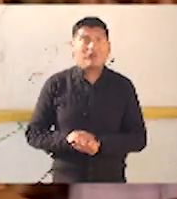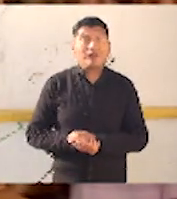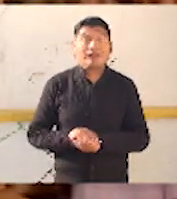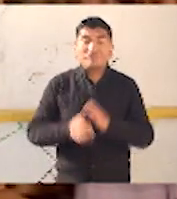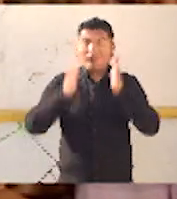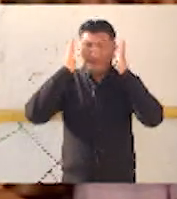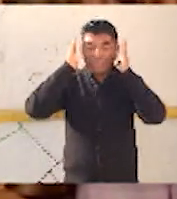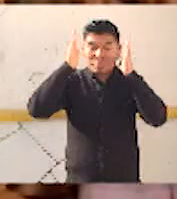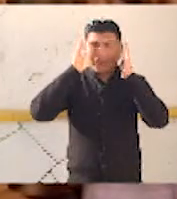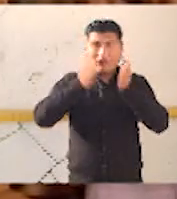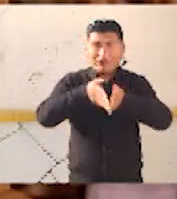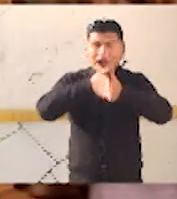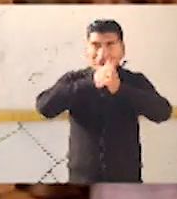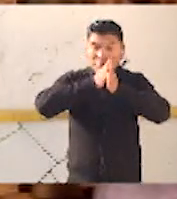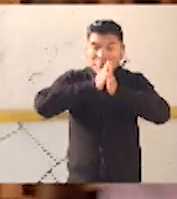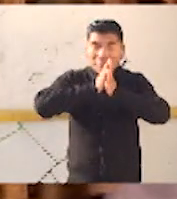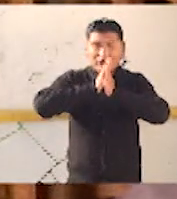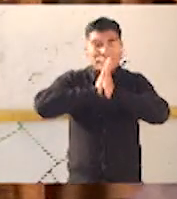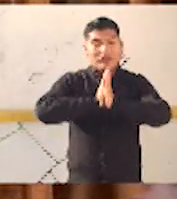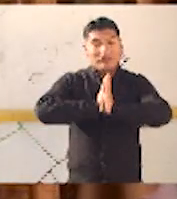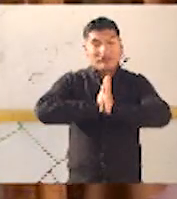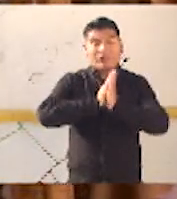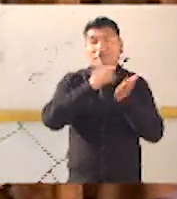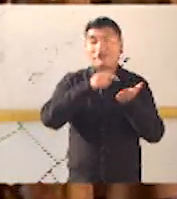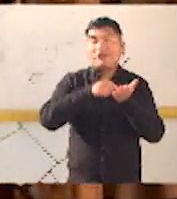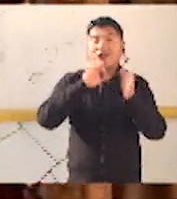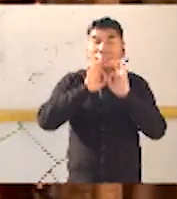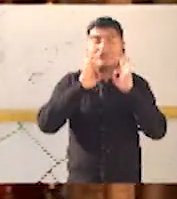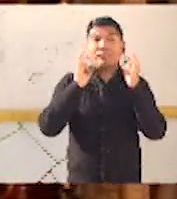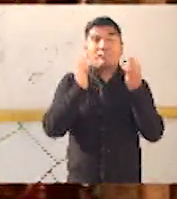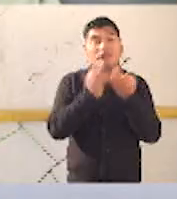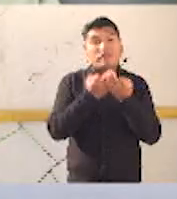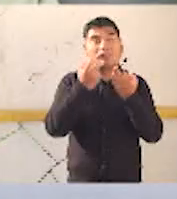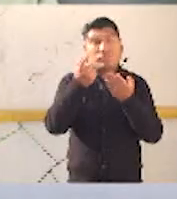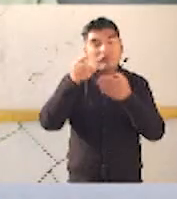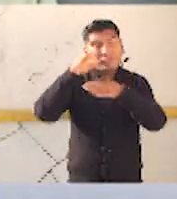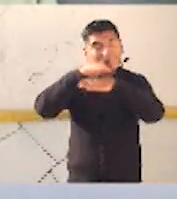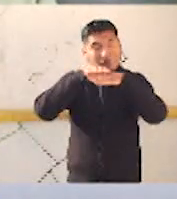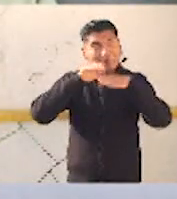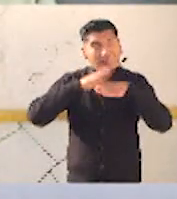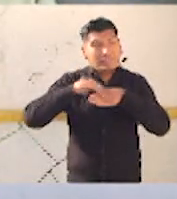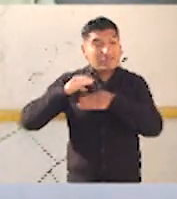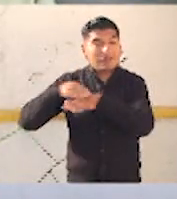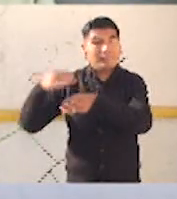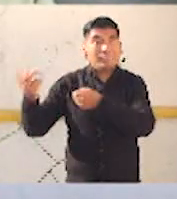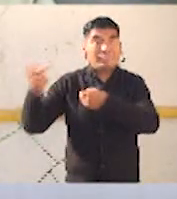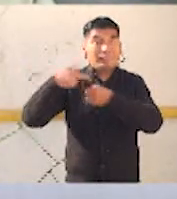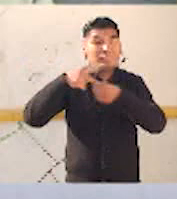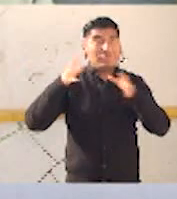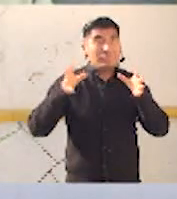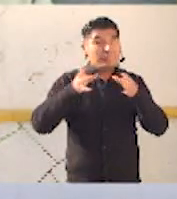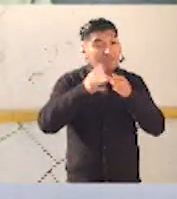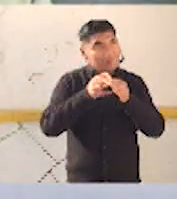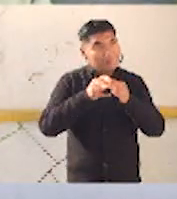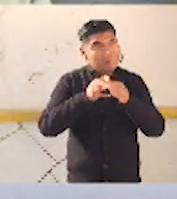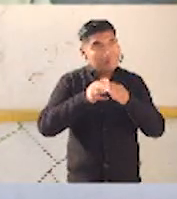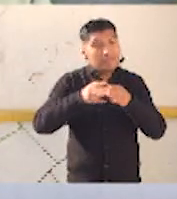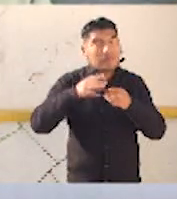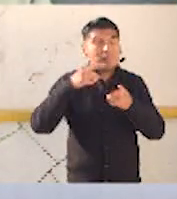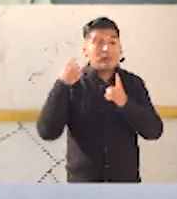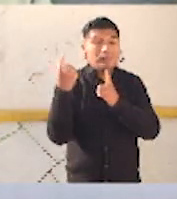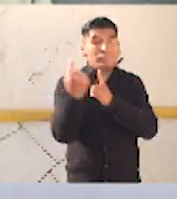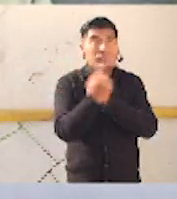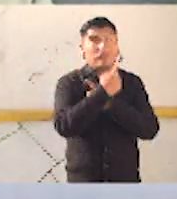Atiende los deseos y súplicas de esta familia que has congregado en tu presencia. Reúne en torno a